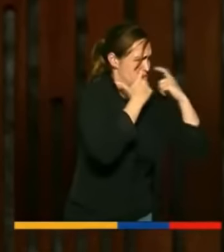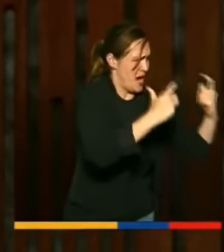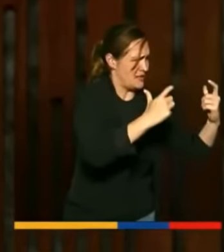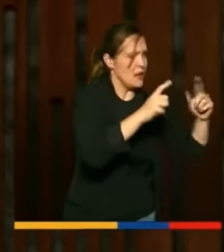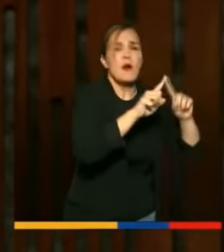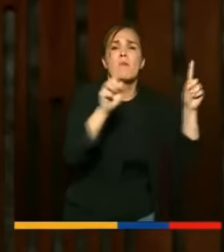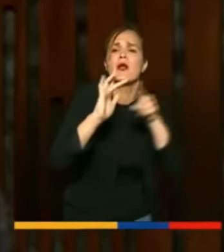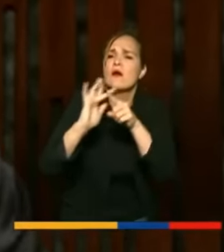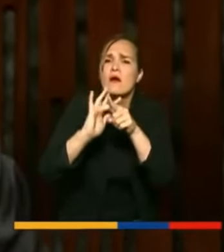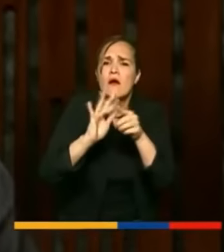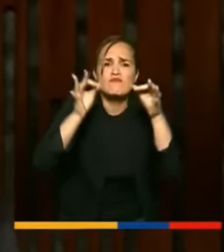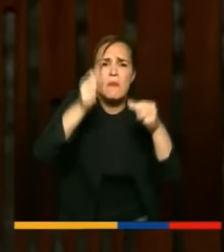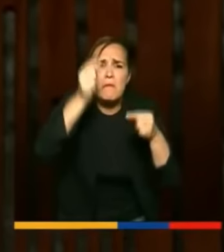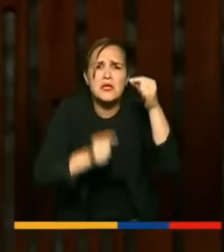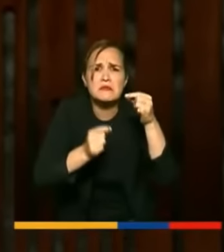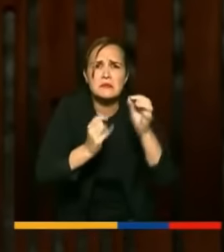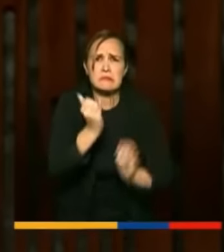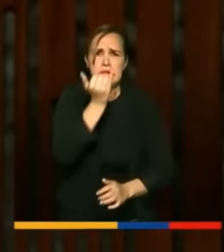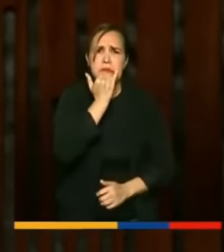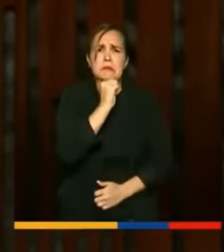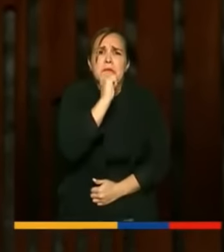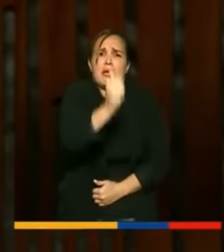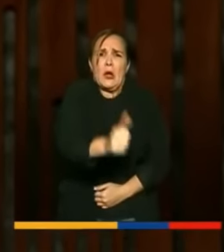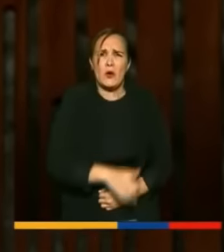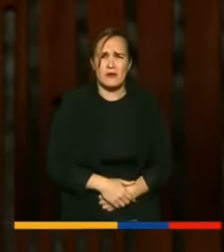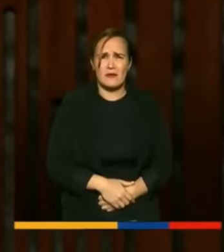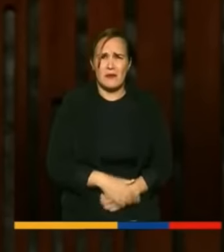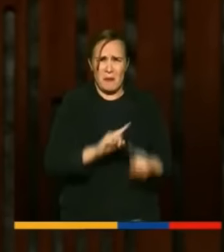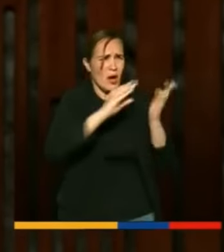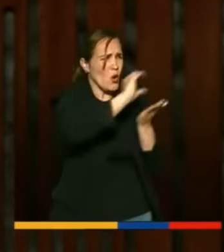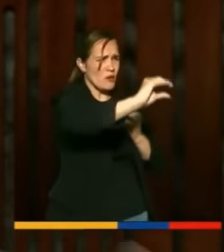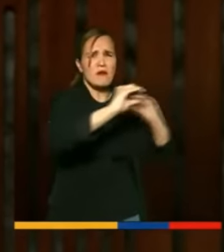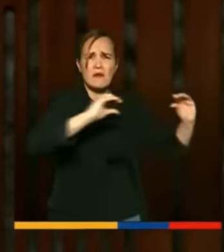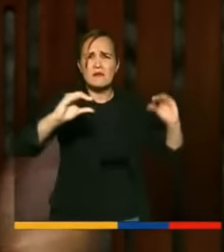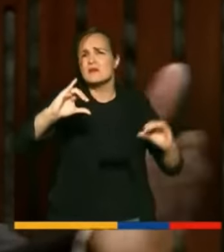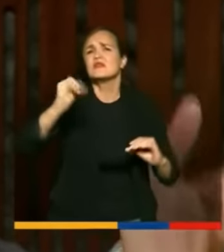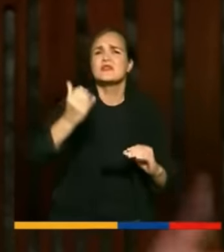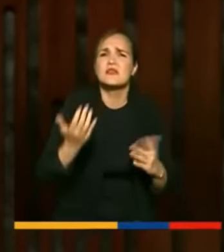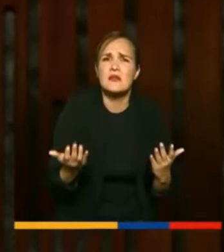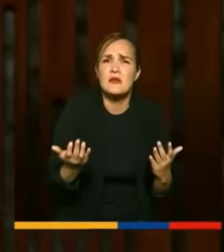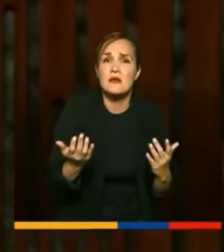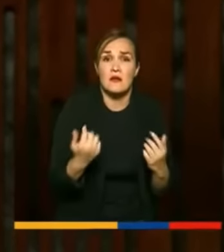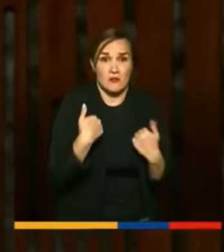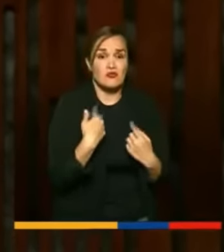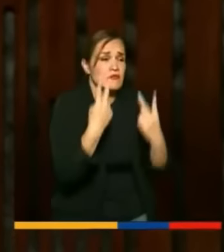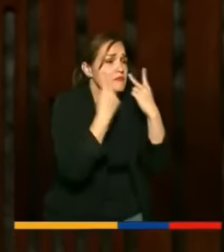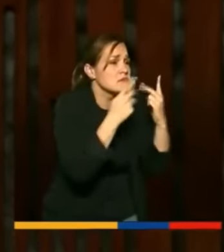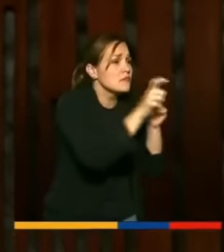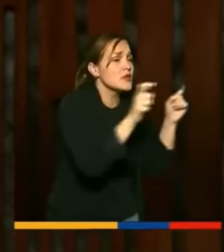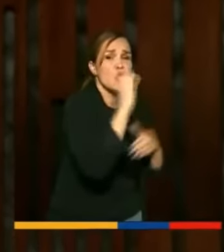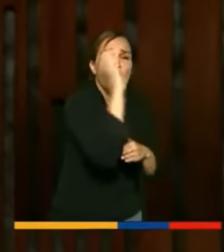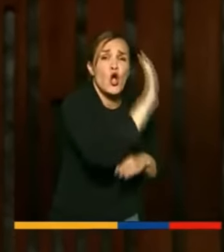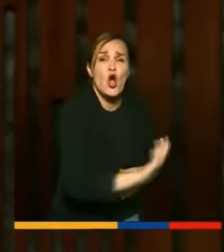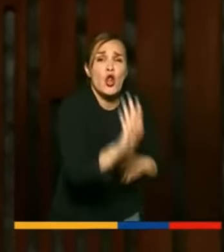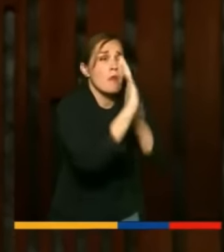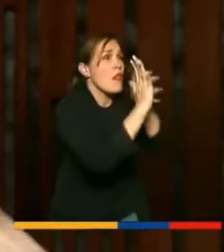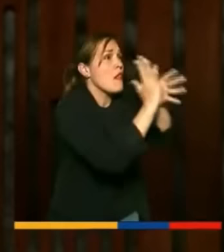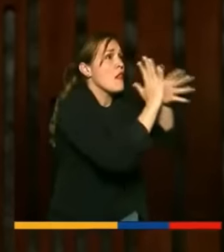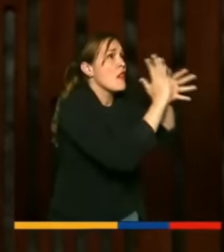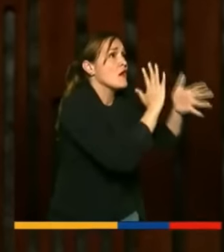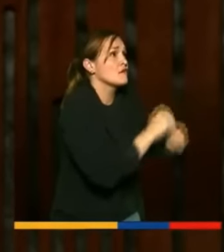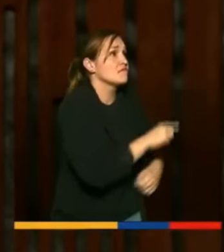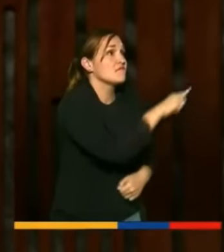del presupuesto. Miles de colombianos me dicen a diario lo que ya todos sabemos. Le